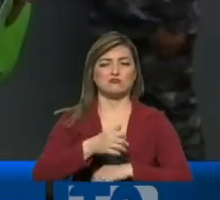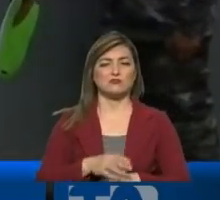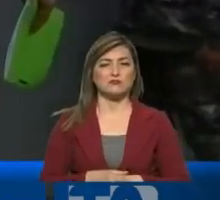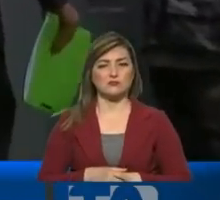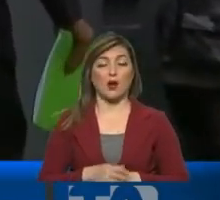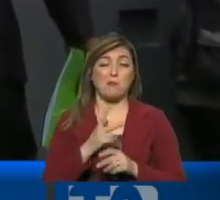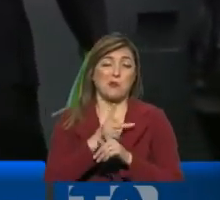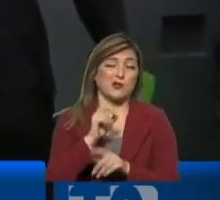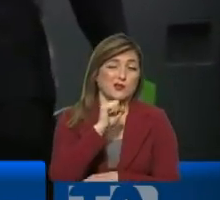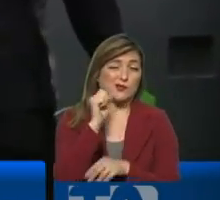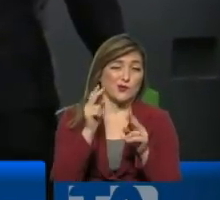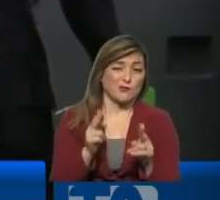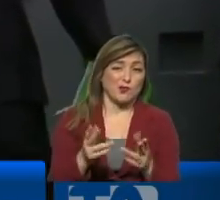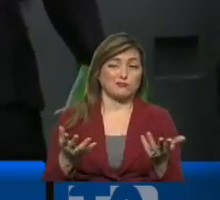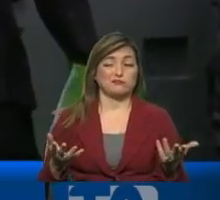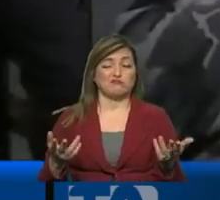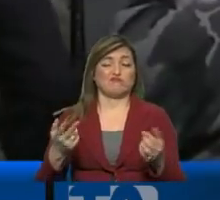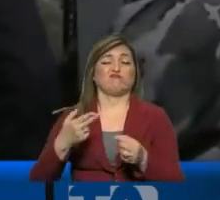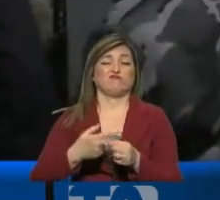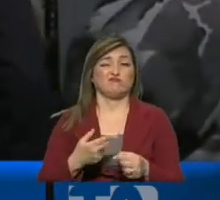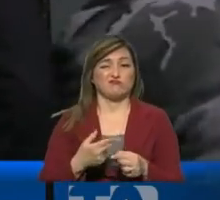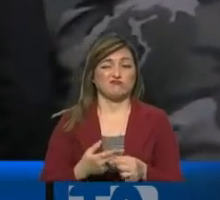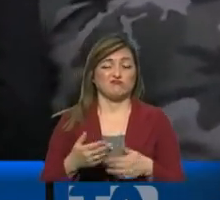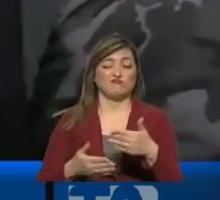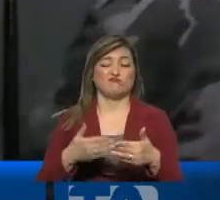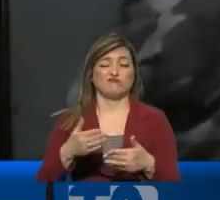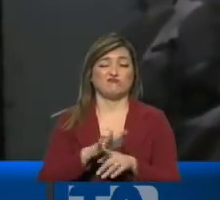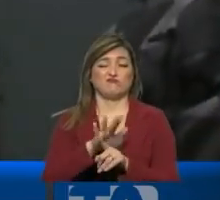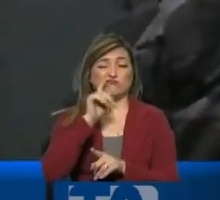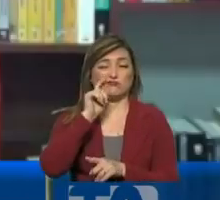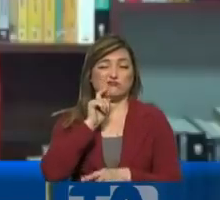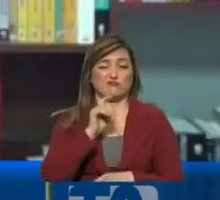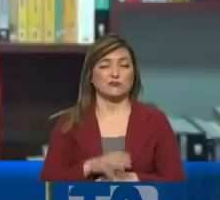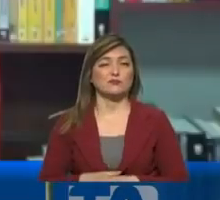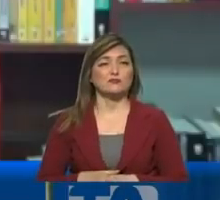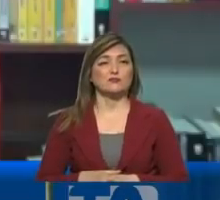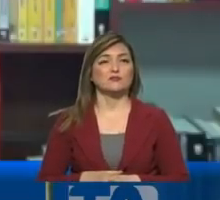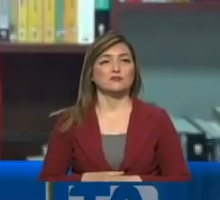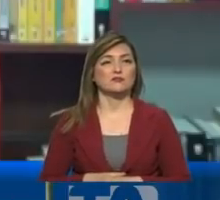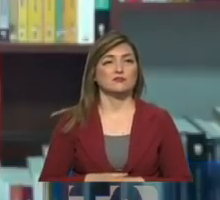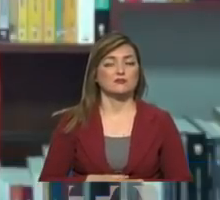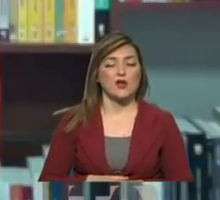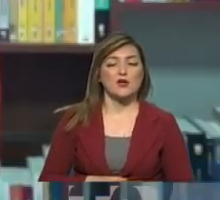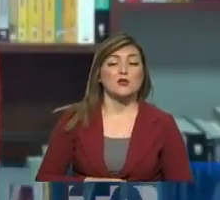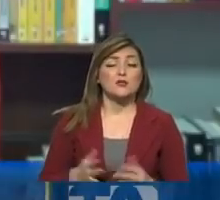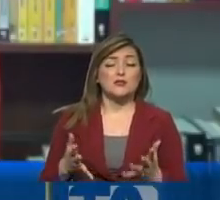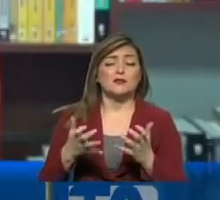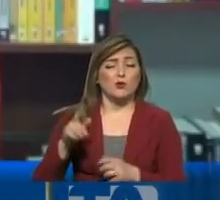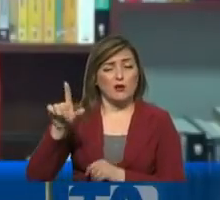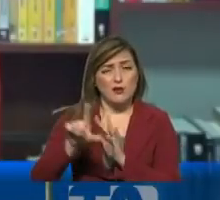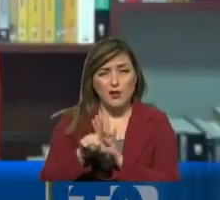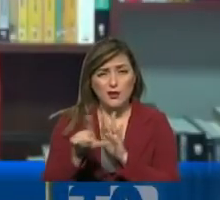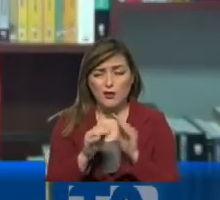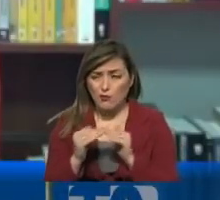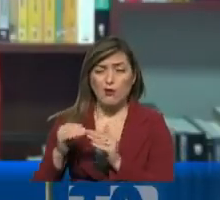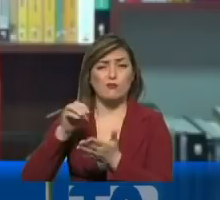debía proteger los derechos humanos se vio envuelto en un aparente delito sexual. Y lo menos que esperamos es que la ley sea igual